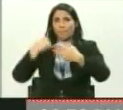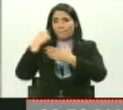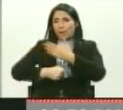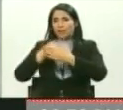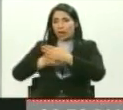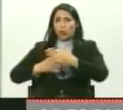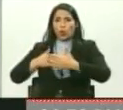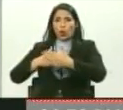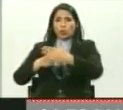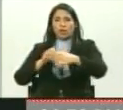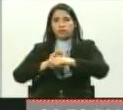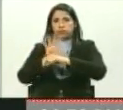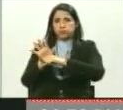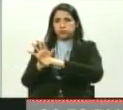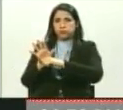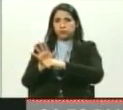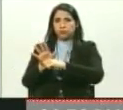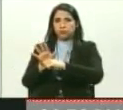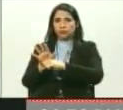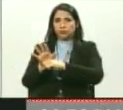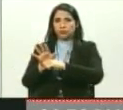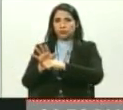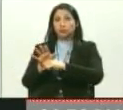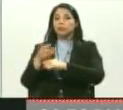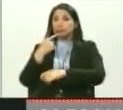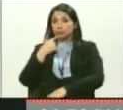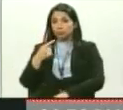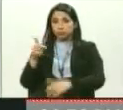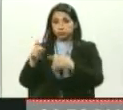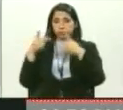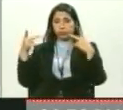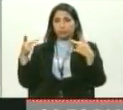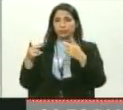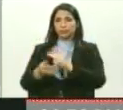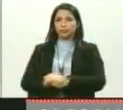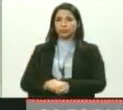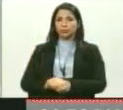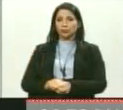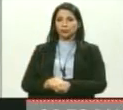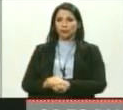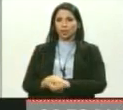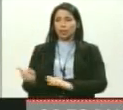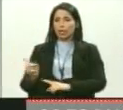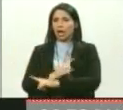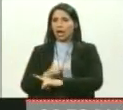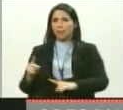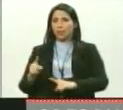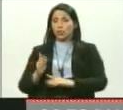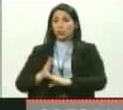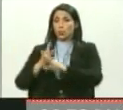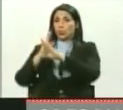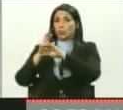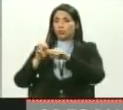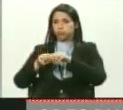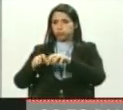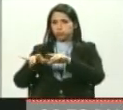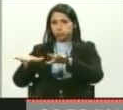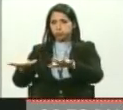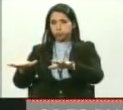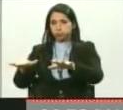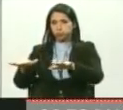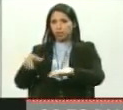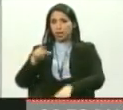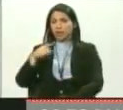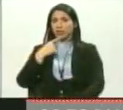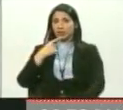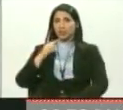el COVID, reseña la revista Time. La región actuó rápidamente y contuvo el brote. Fíjate, aquí está el